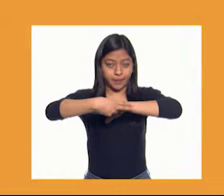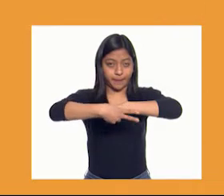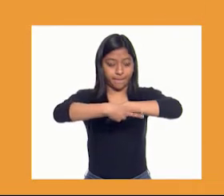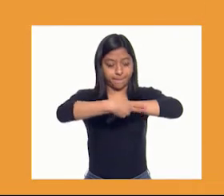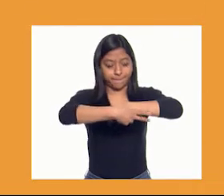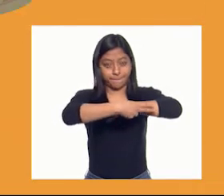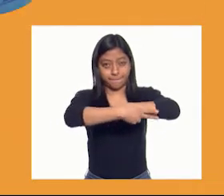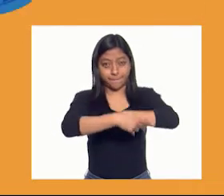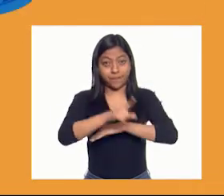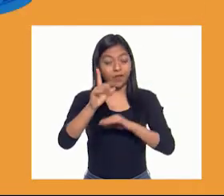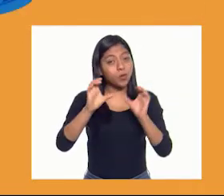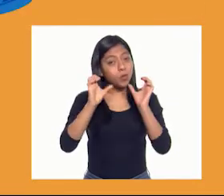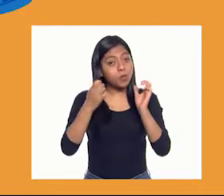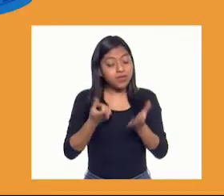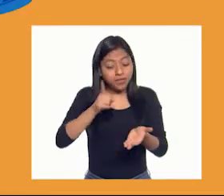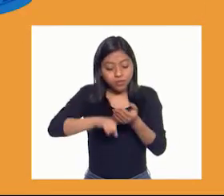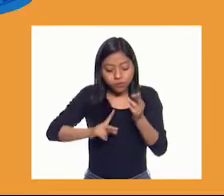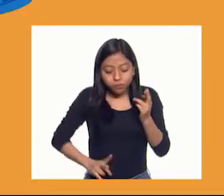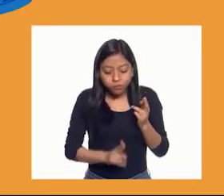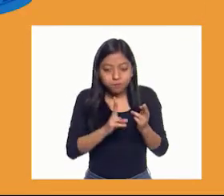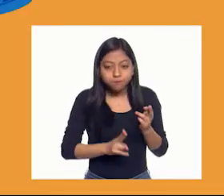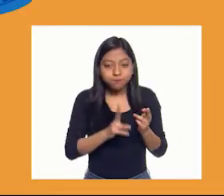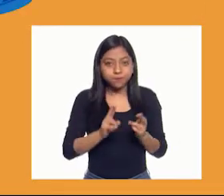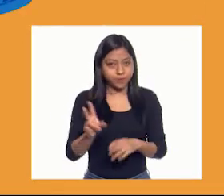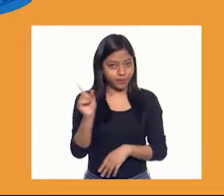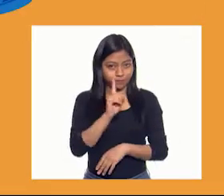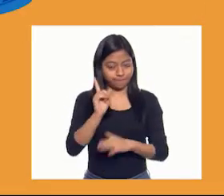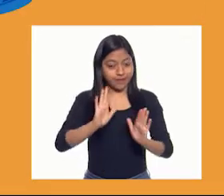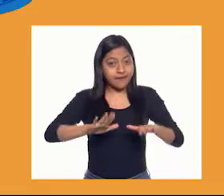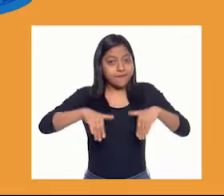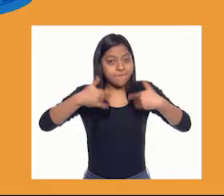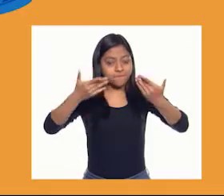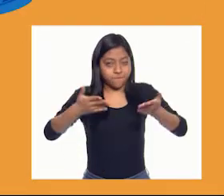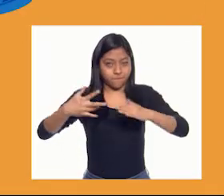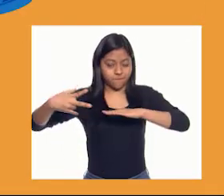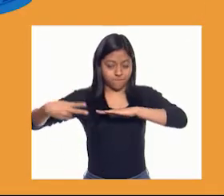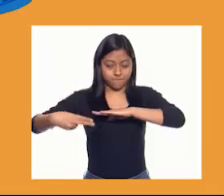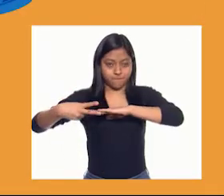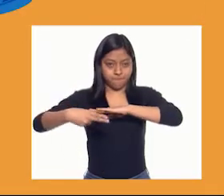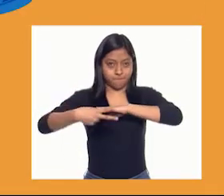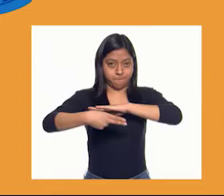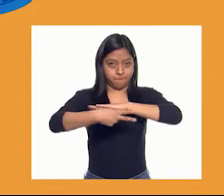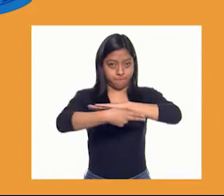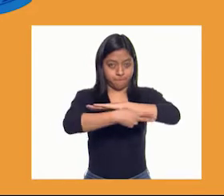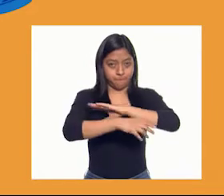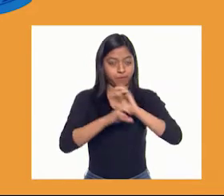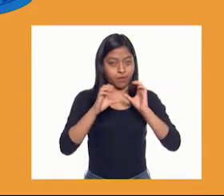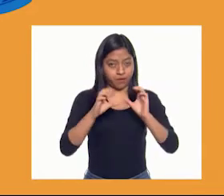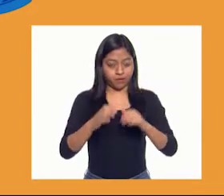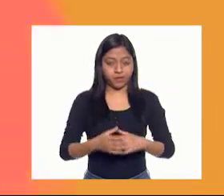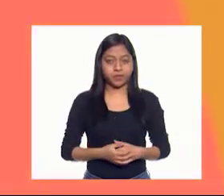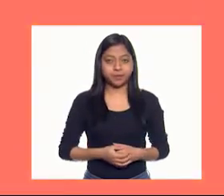marcaste. Asegúrate de cortar por fuera de la playera. No introduzcas las tijeras en ella.